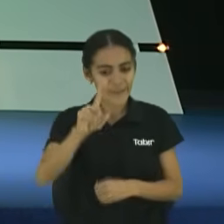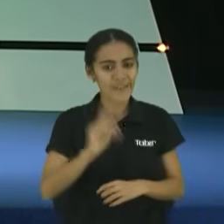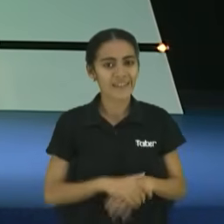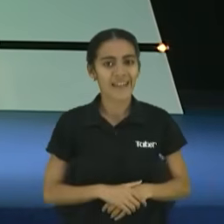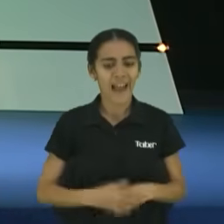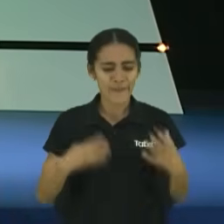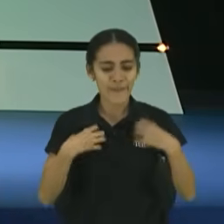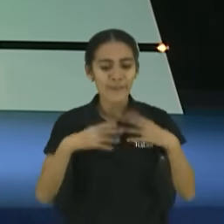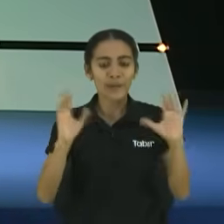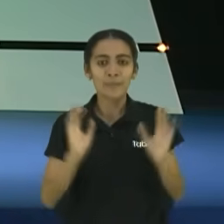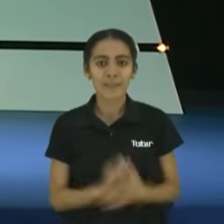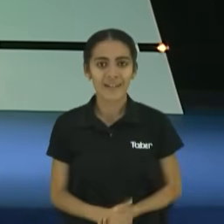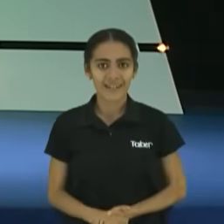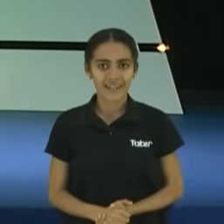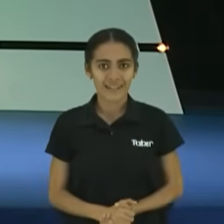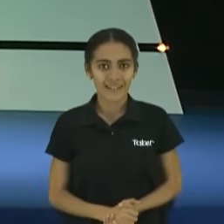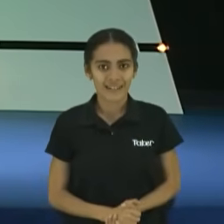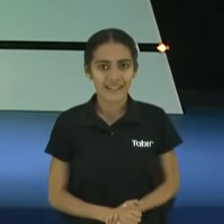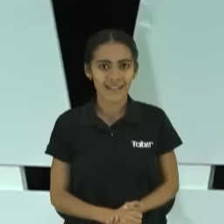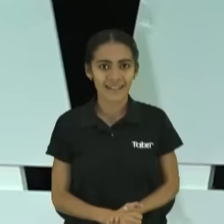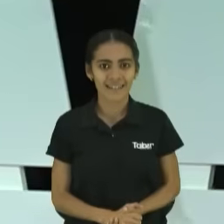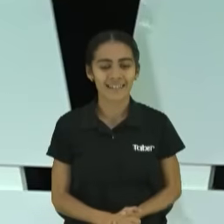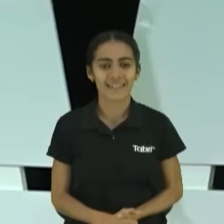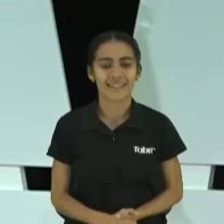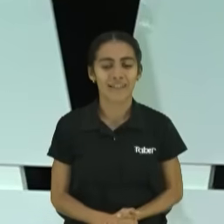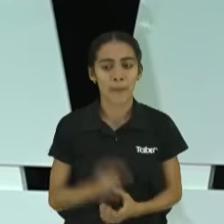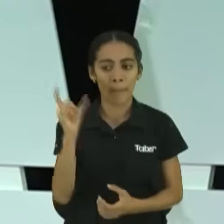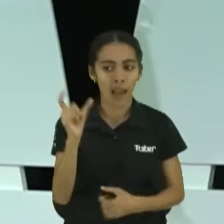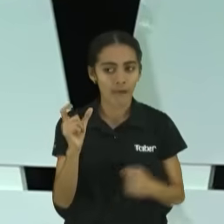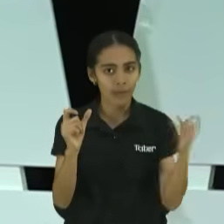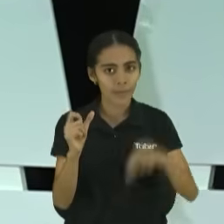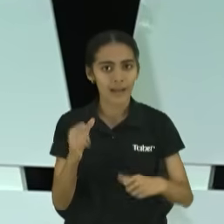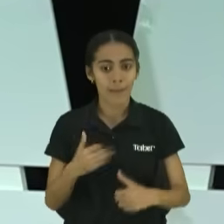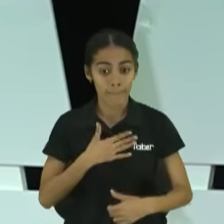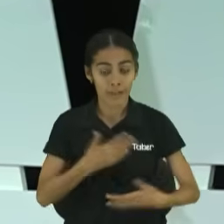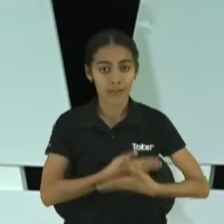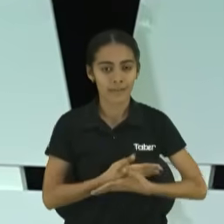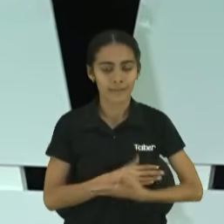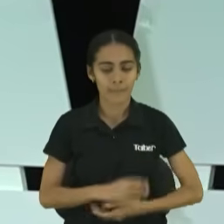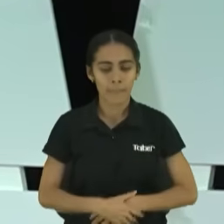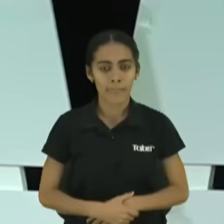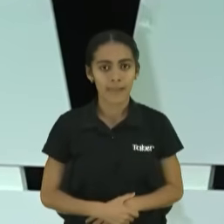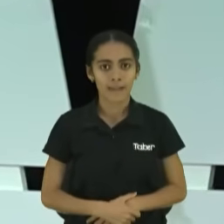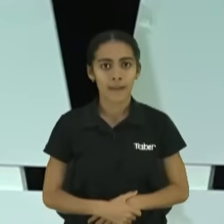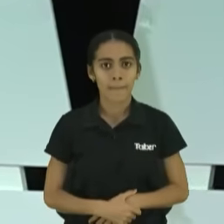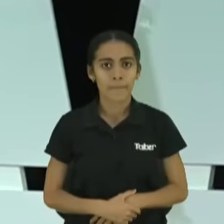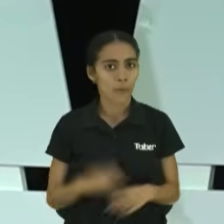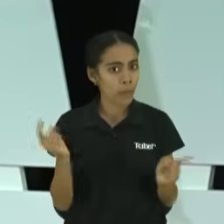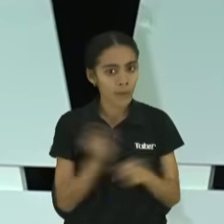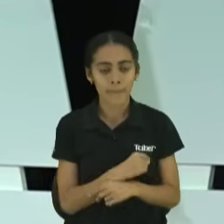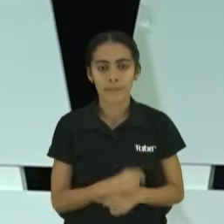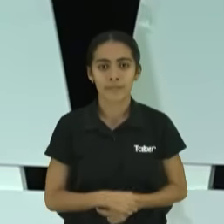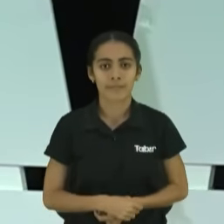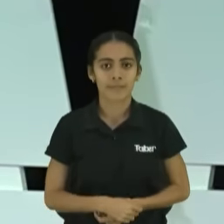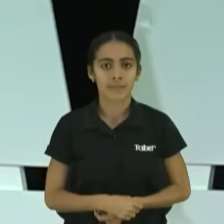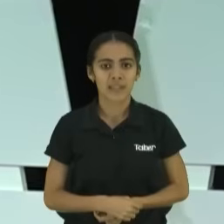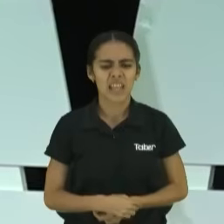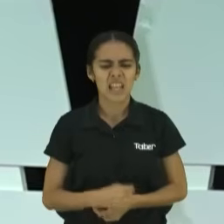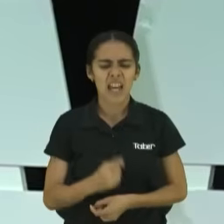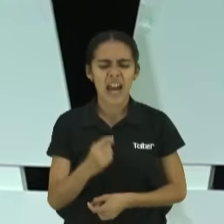Y parido en el escalón, el desgraciado, ¿me entiendes? Pero no cambia. ¿Y quién me puede cambiar, po?